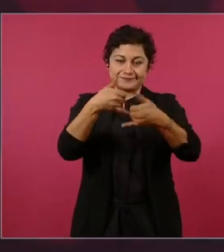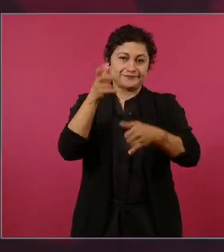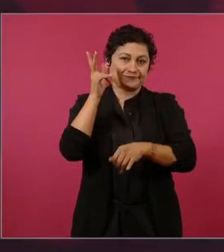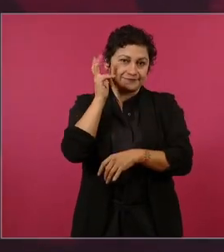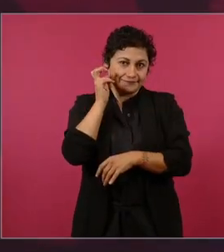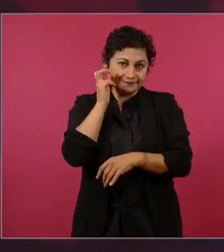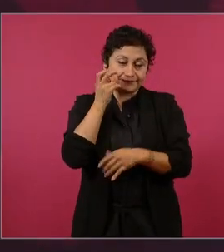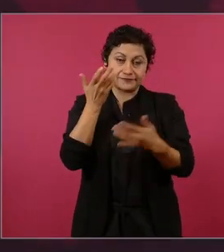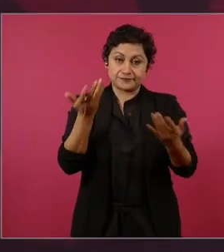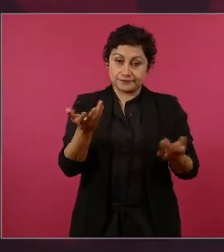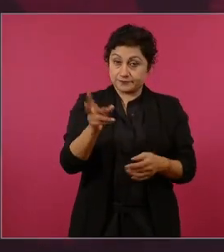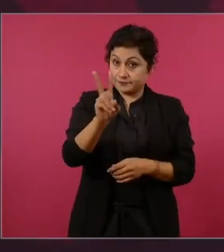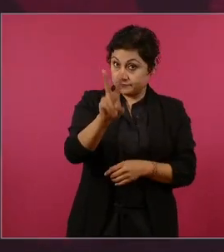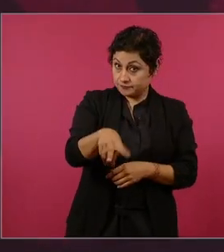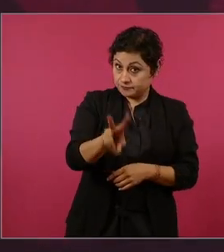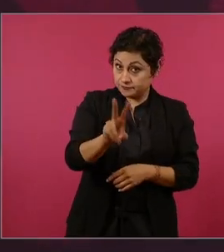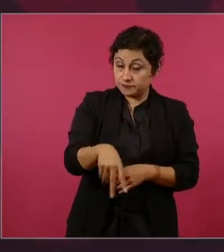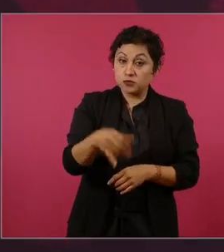documentos